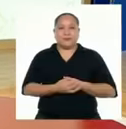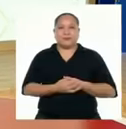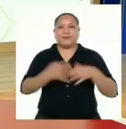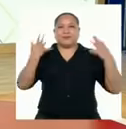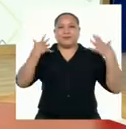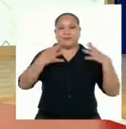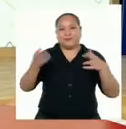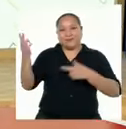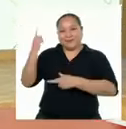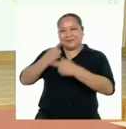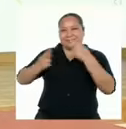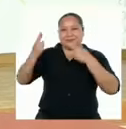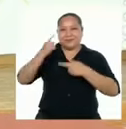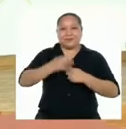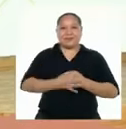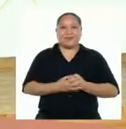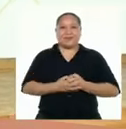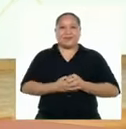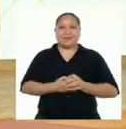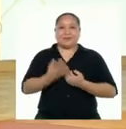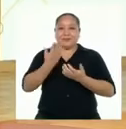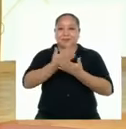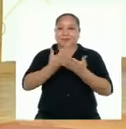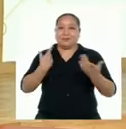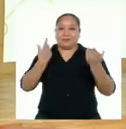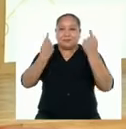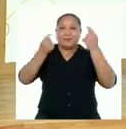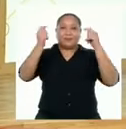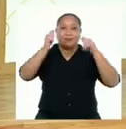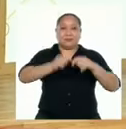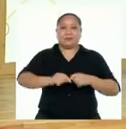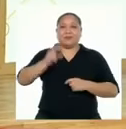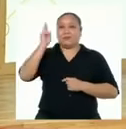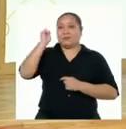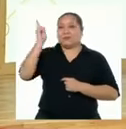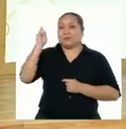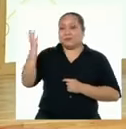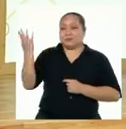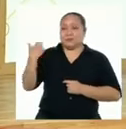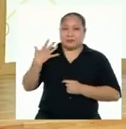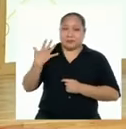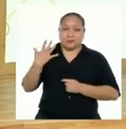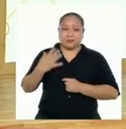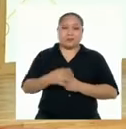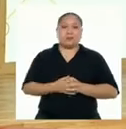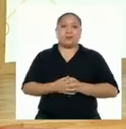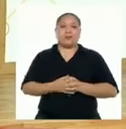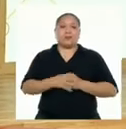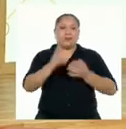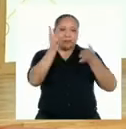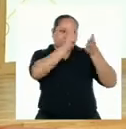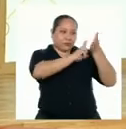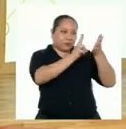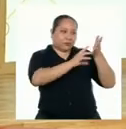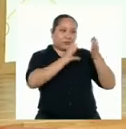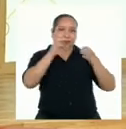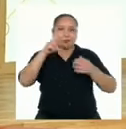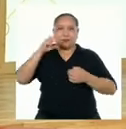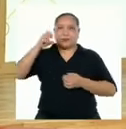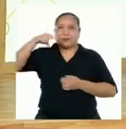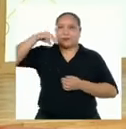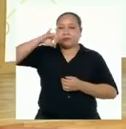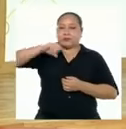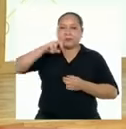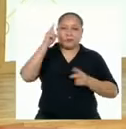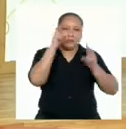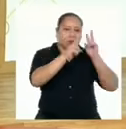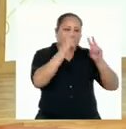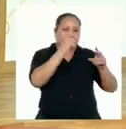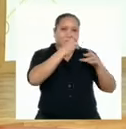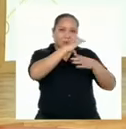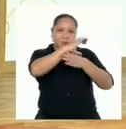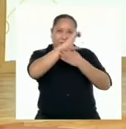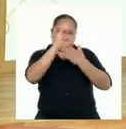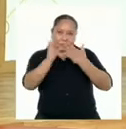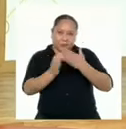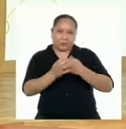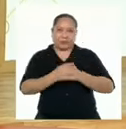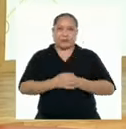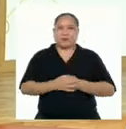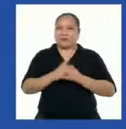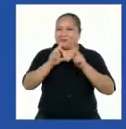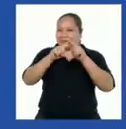Ya estamos de vuelta. Antes de la pausa, la profesora nos propuso leer una crónica para poder identificar sus